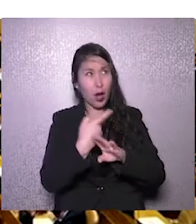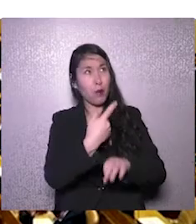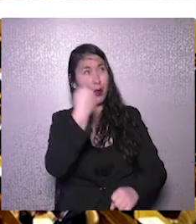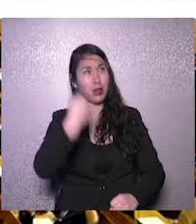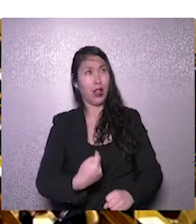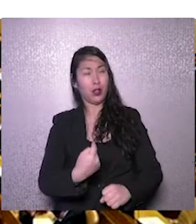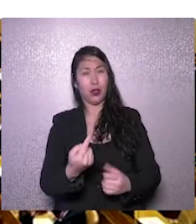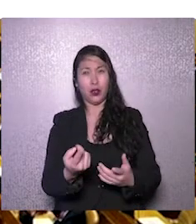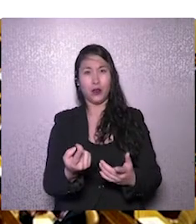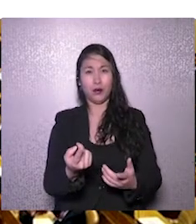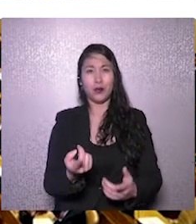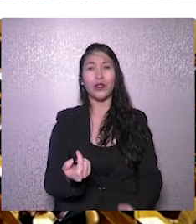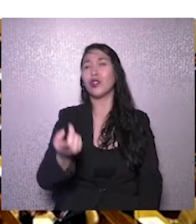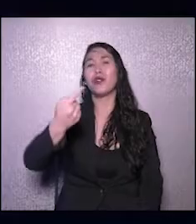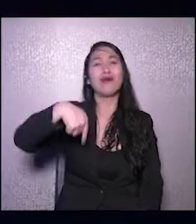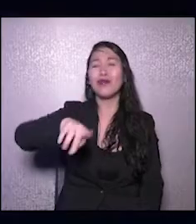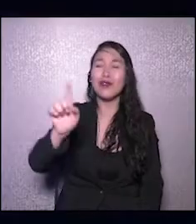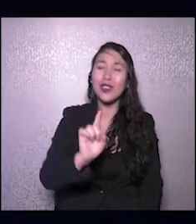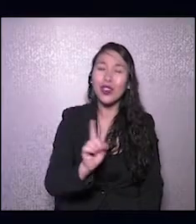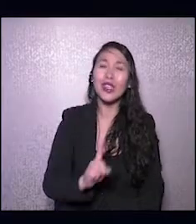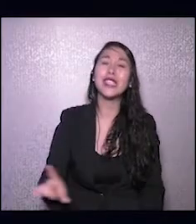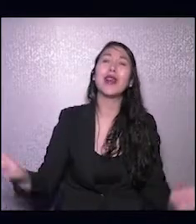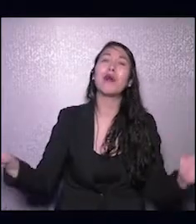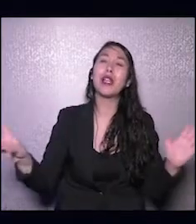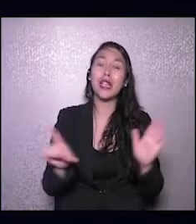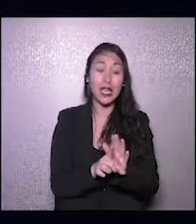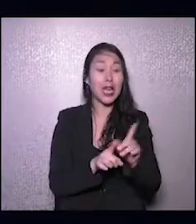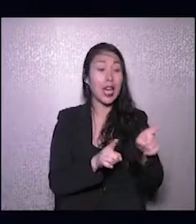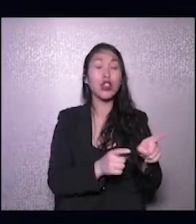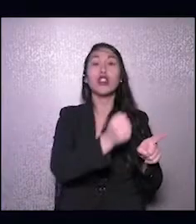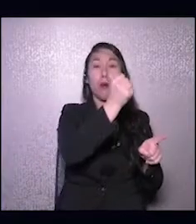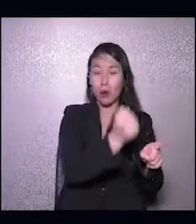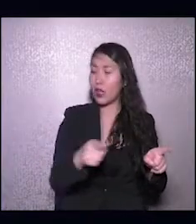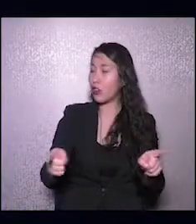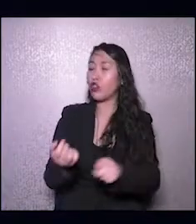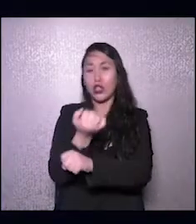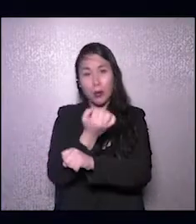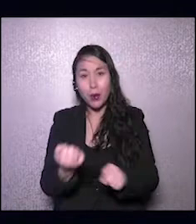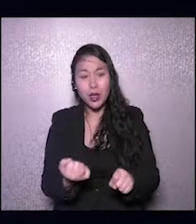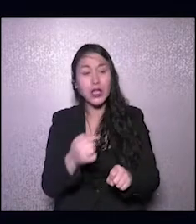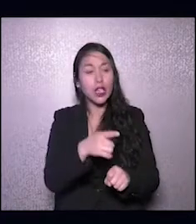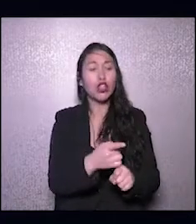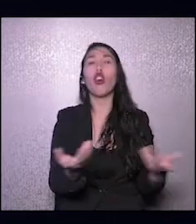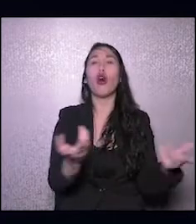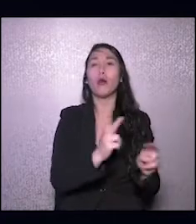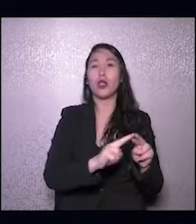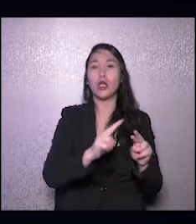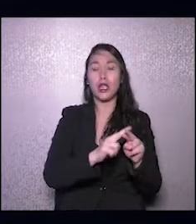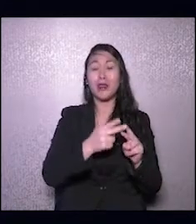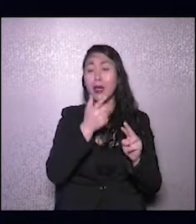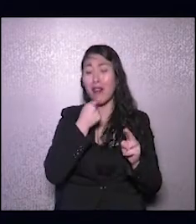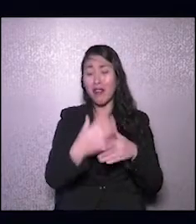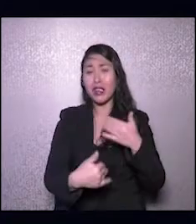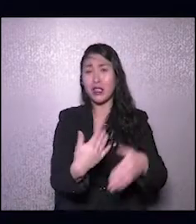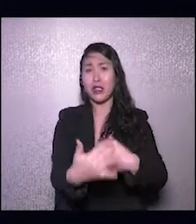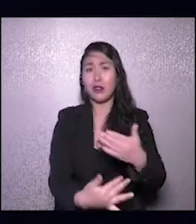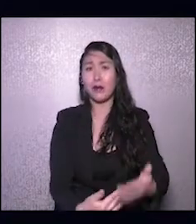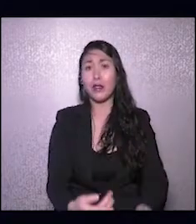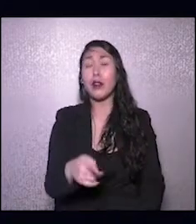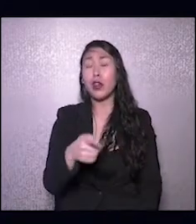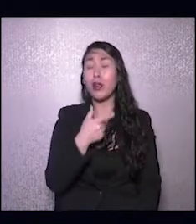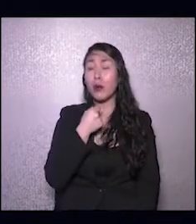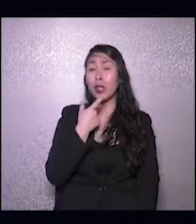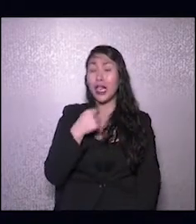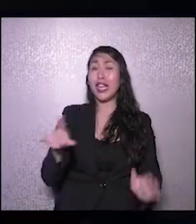Quizás no. Necesitamos leyes que digan, esto se puede hacer y se va a hacer así, facilitar la interoperabilidad. Pero también me gustaría ver